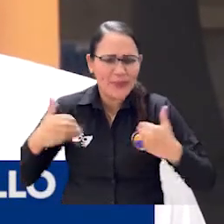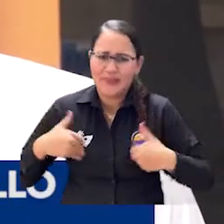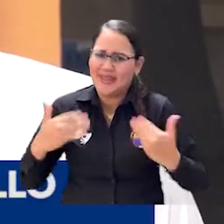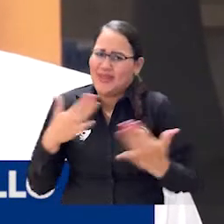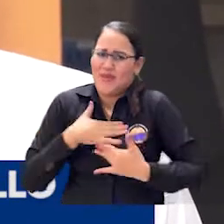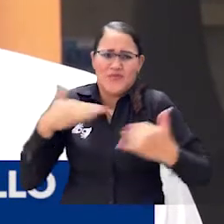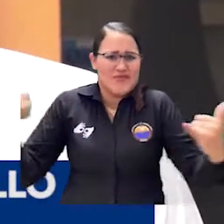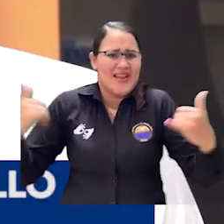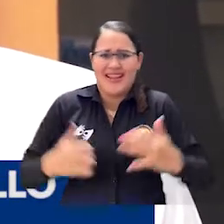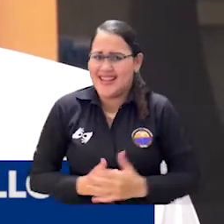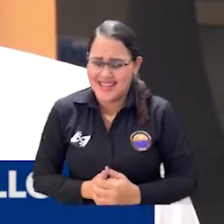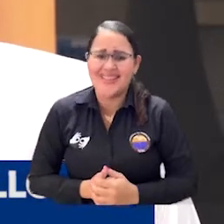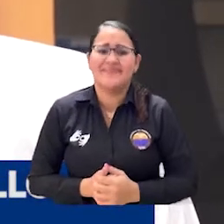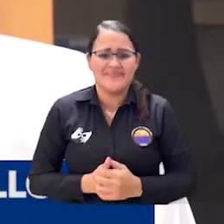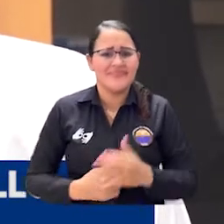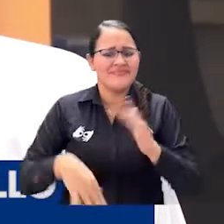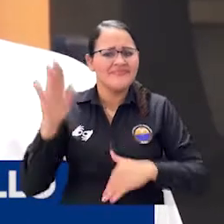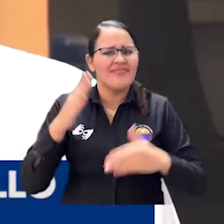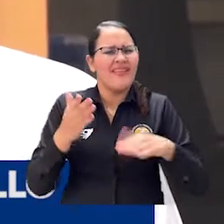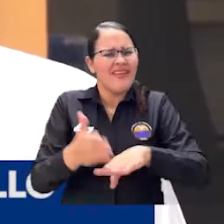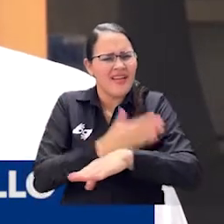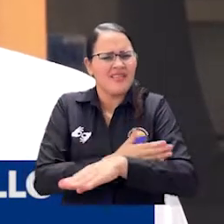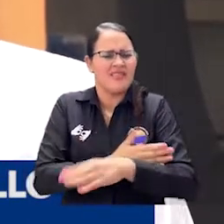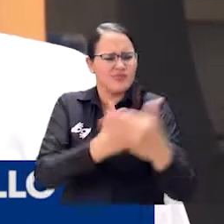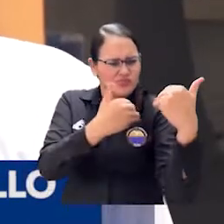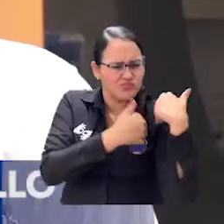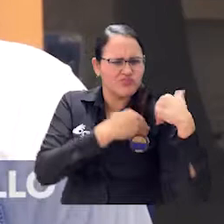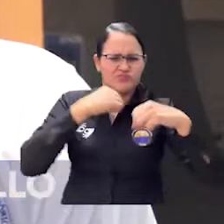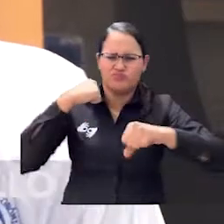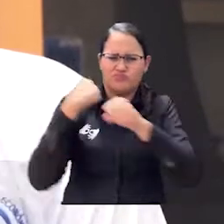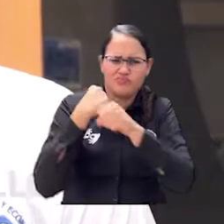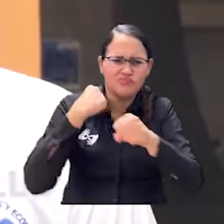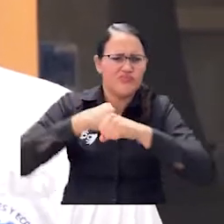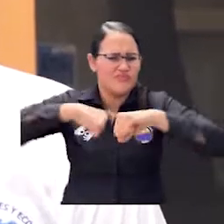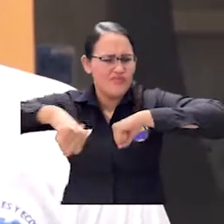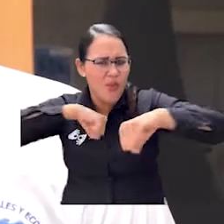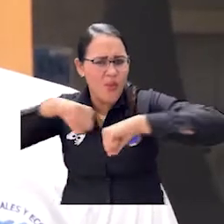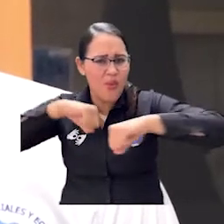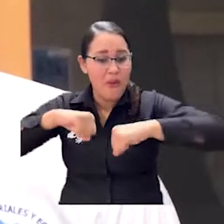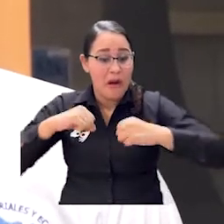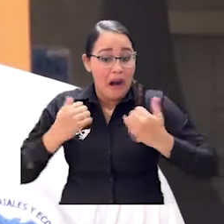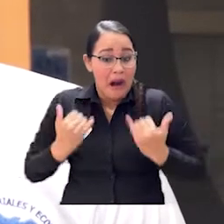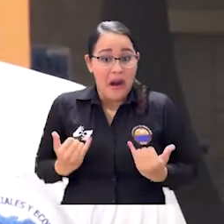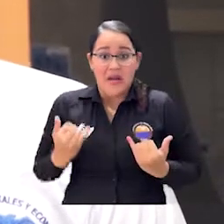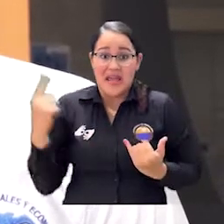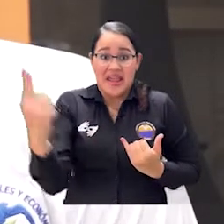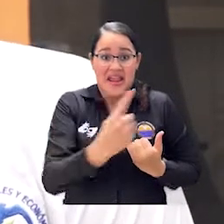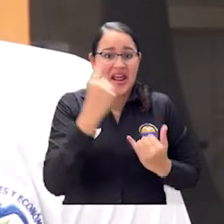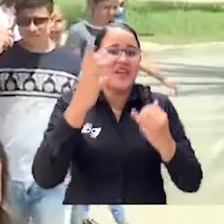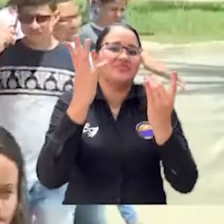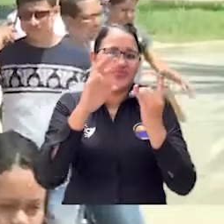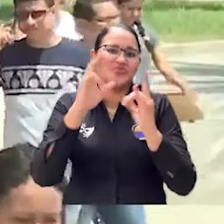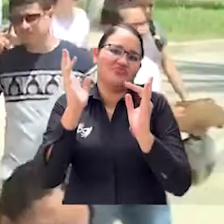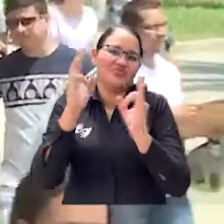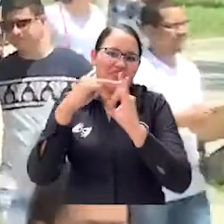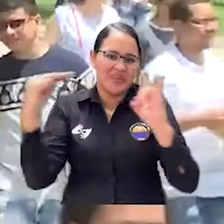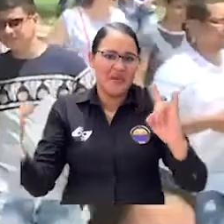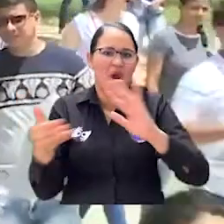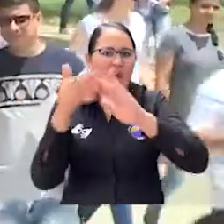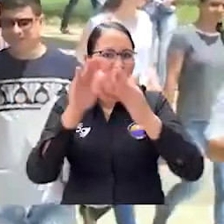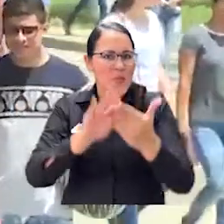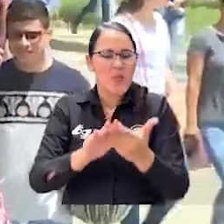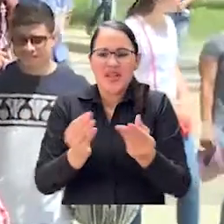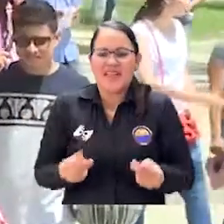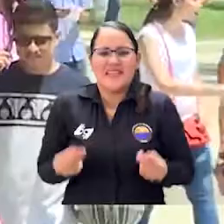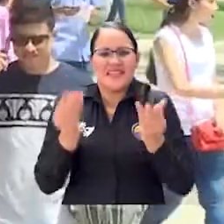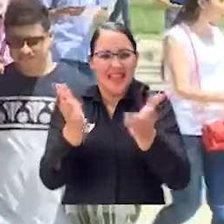llena de mucha alegría, del deber cumplido de poder entregarle a toda la comunidad académica